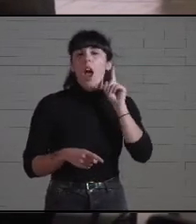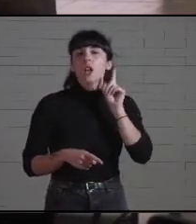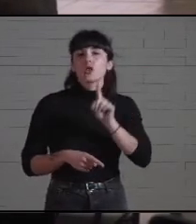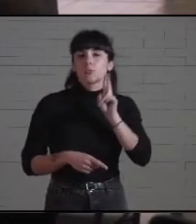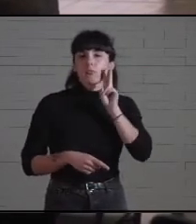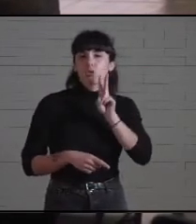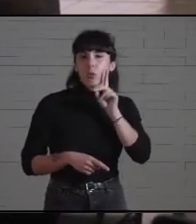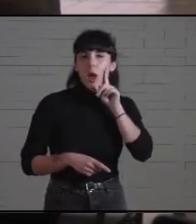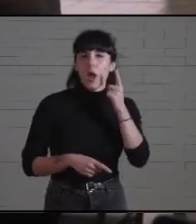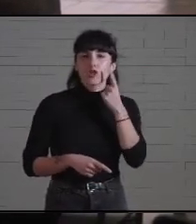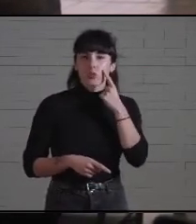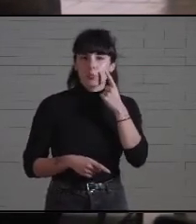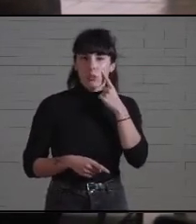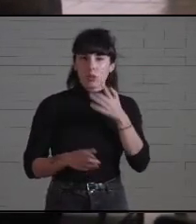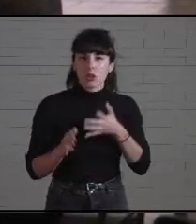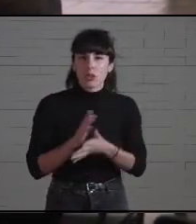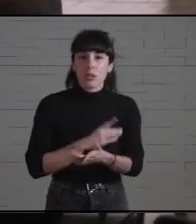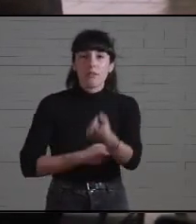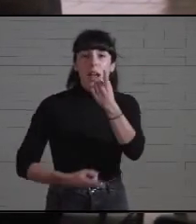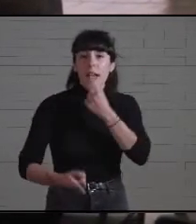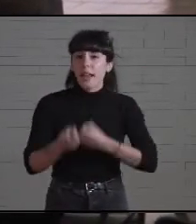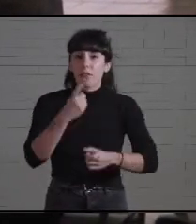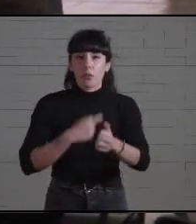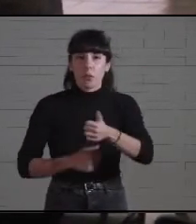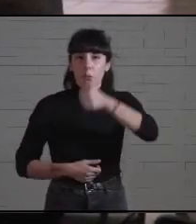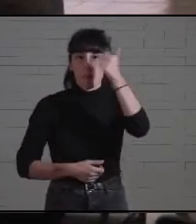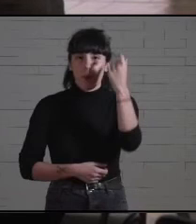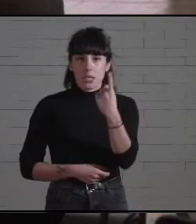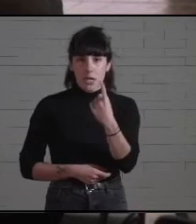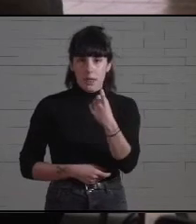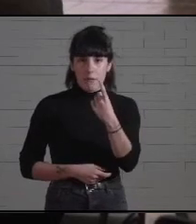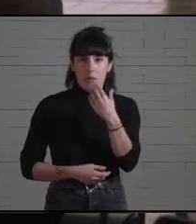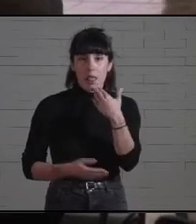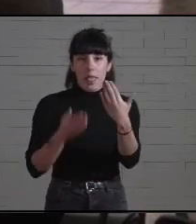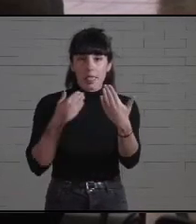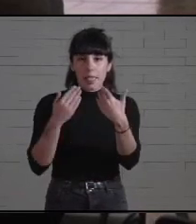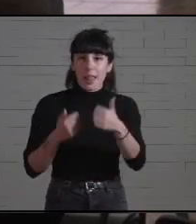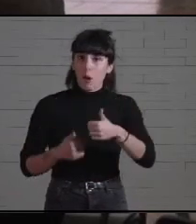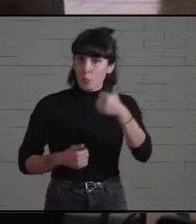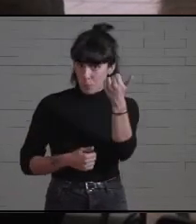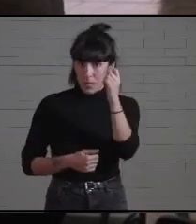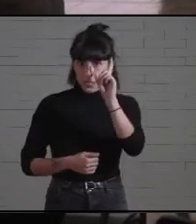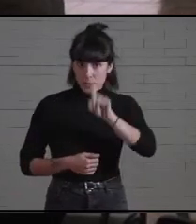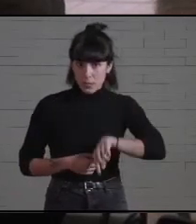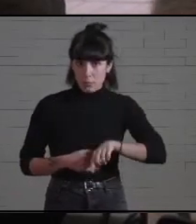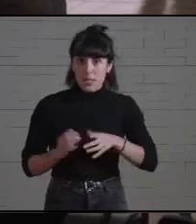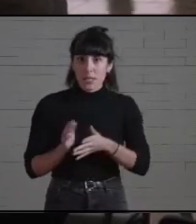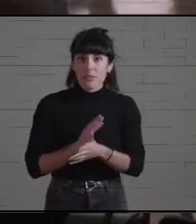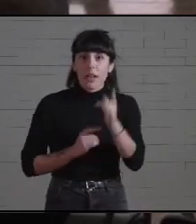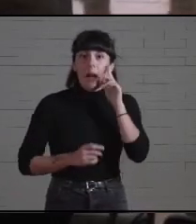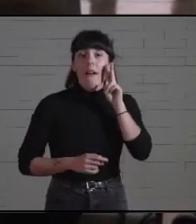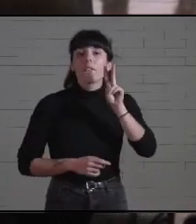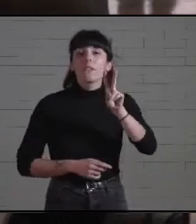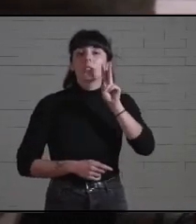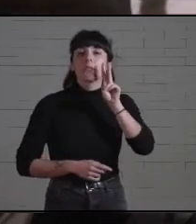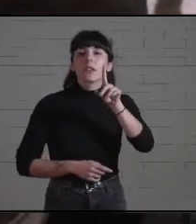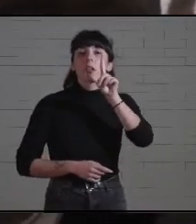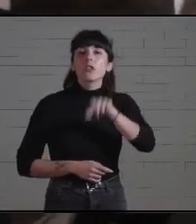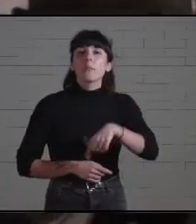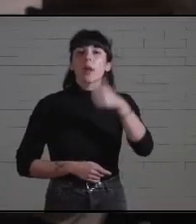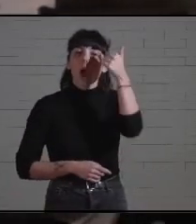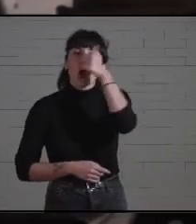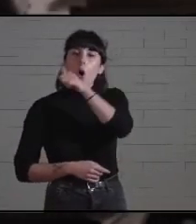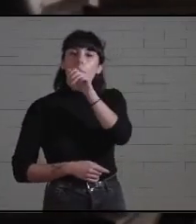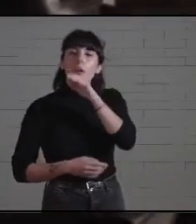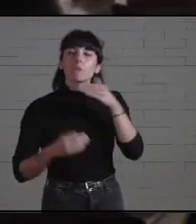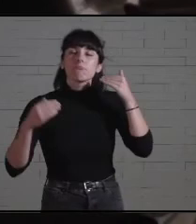Tiene que haber mayor información, mayor diálogo y, sobre todo, también una visibilización de los hombres que cuidan. Como he dicho